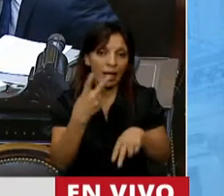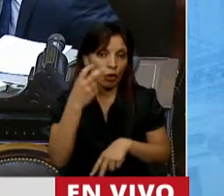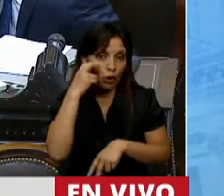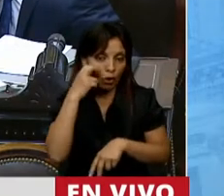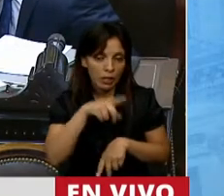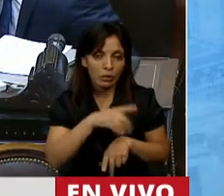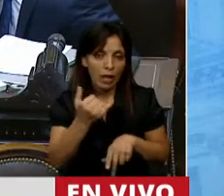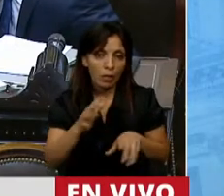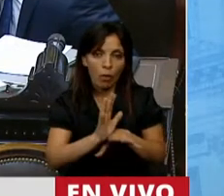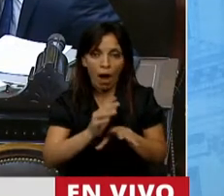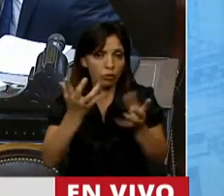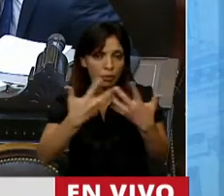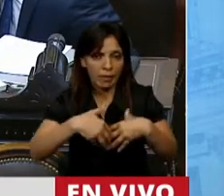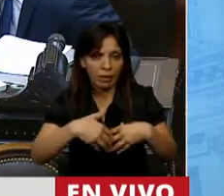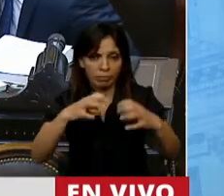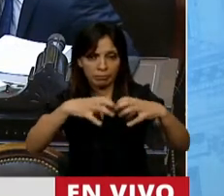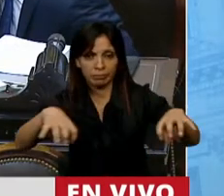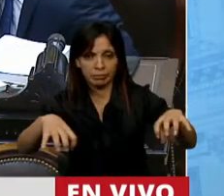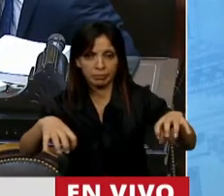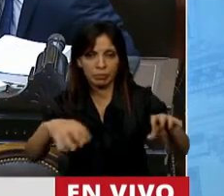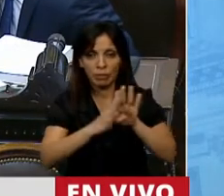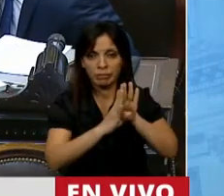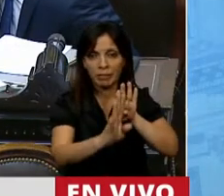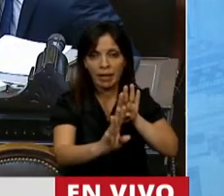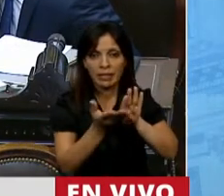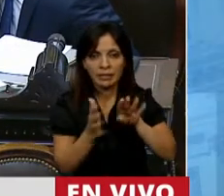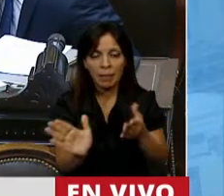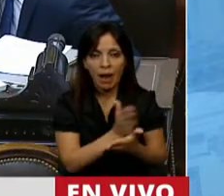dos, con vallas al medio, una parte